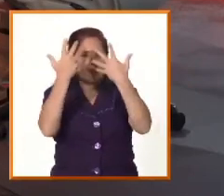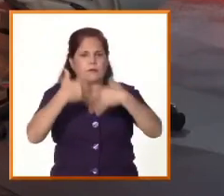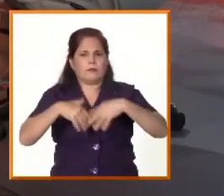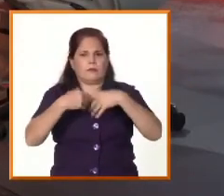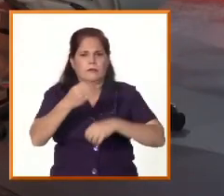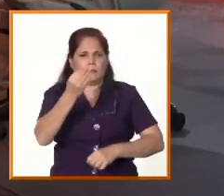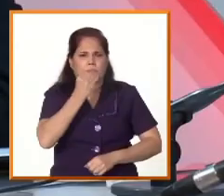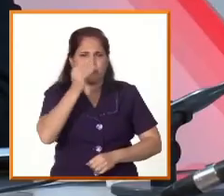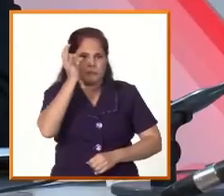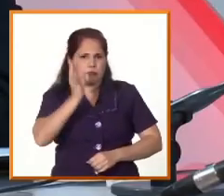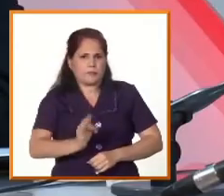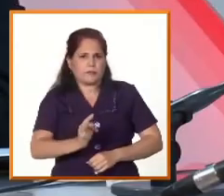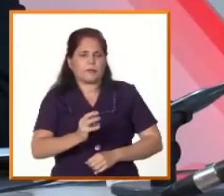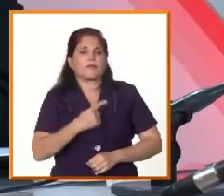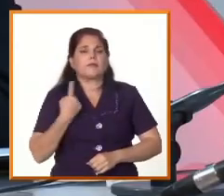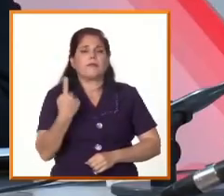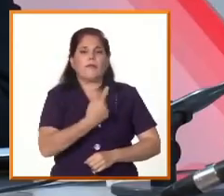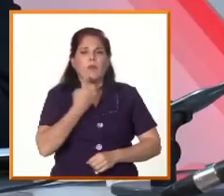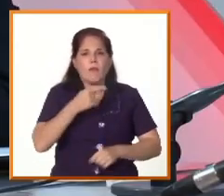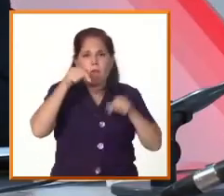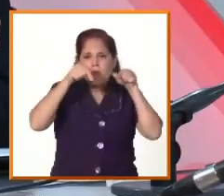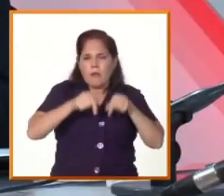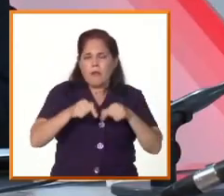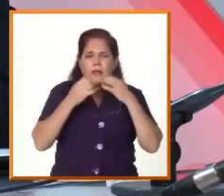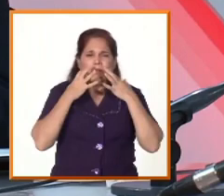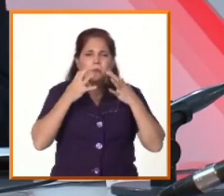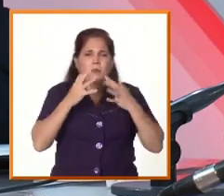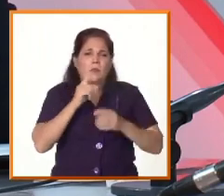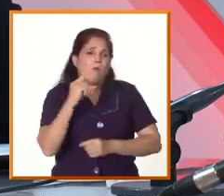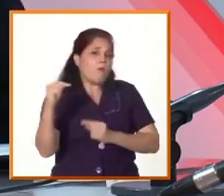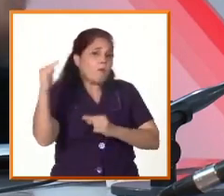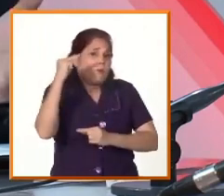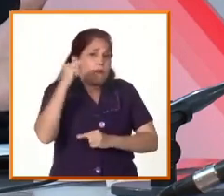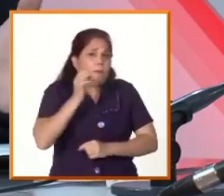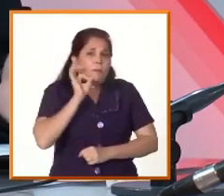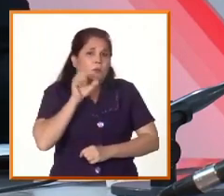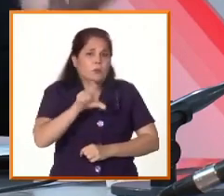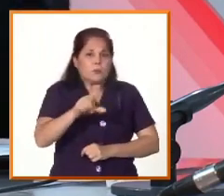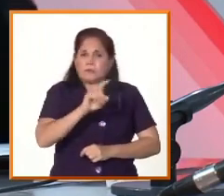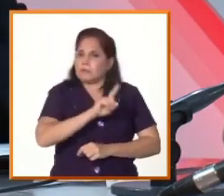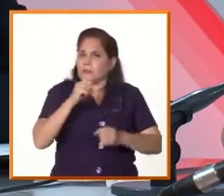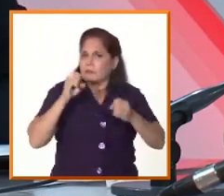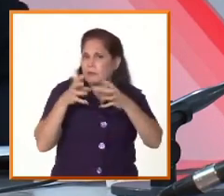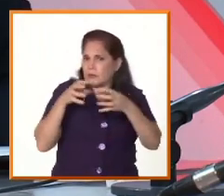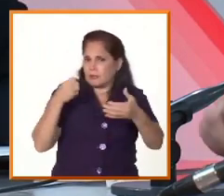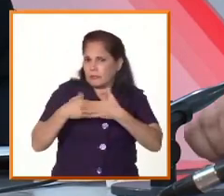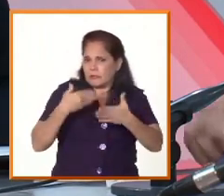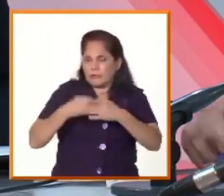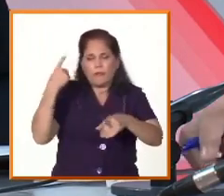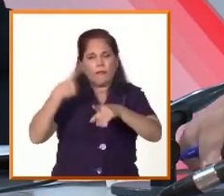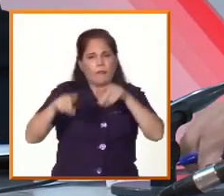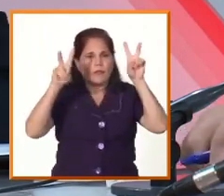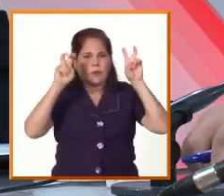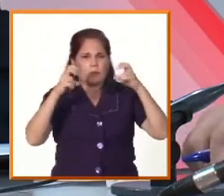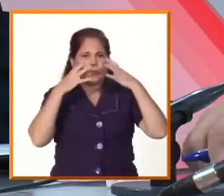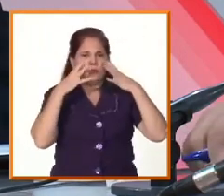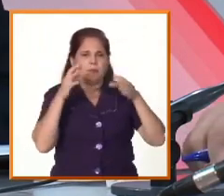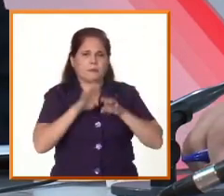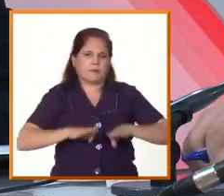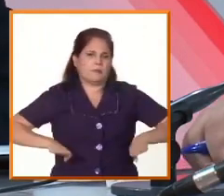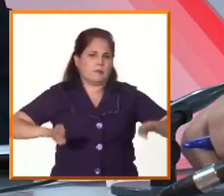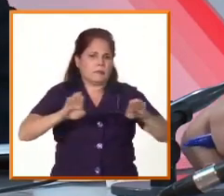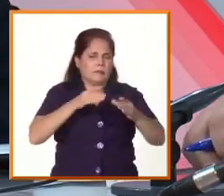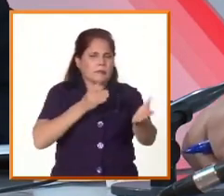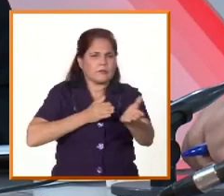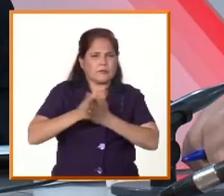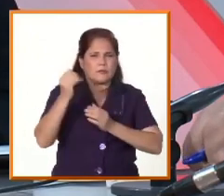alimenticia cubana Y por supuesto como decía micro no será la última vez para los grupos empresariales vendrán otros temas a nuestra mesa redonda